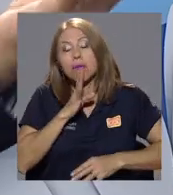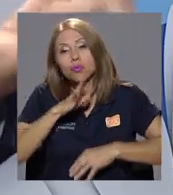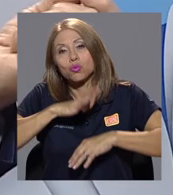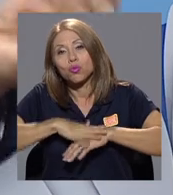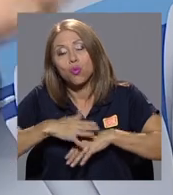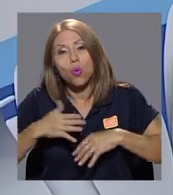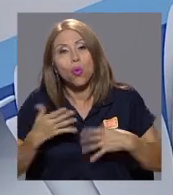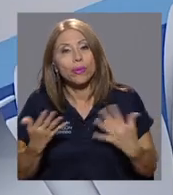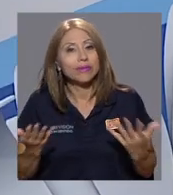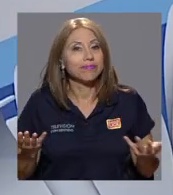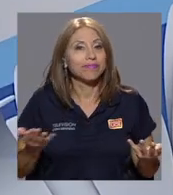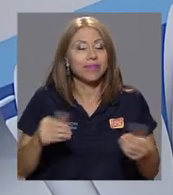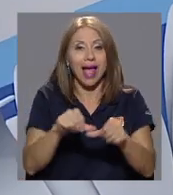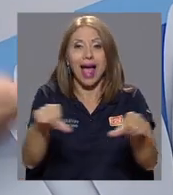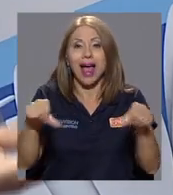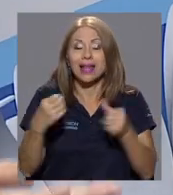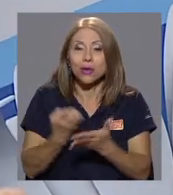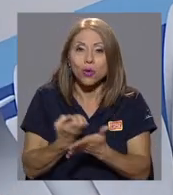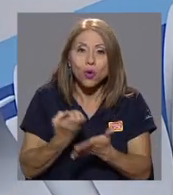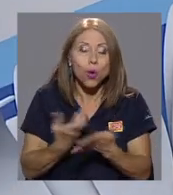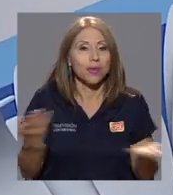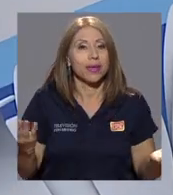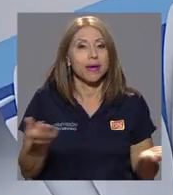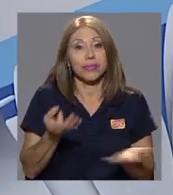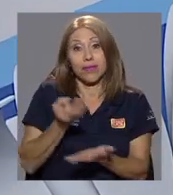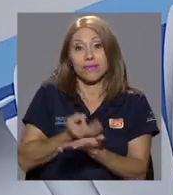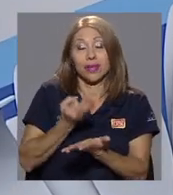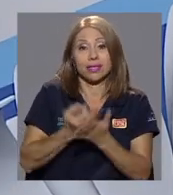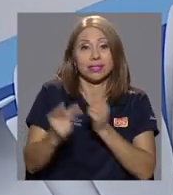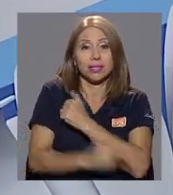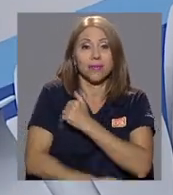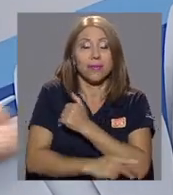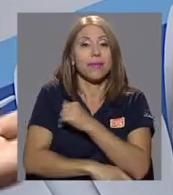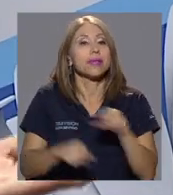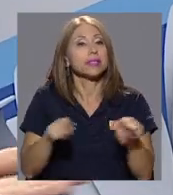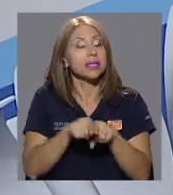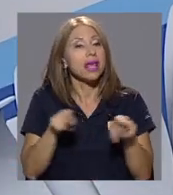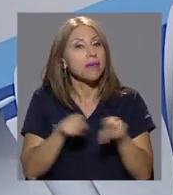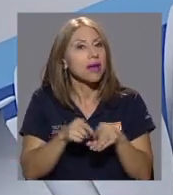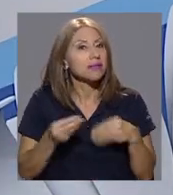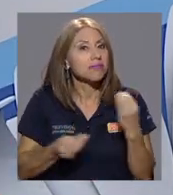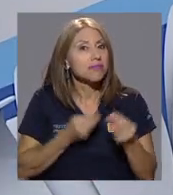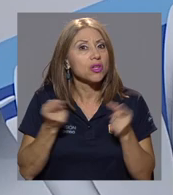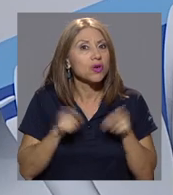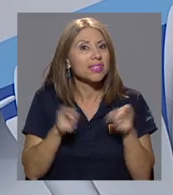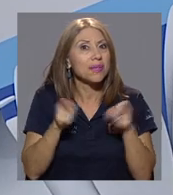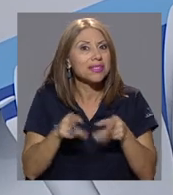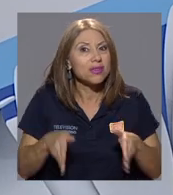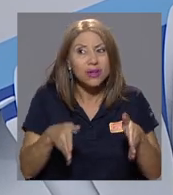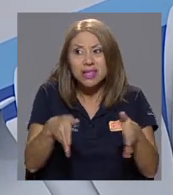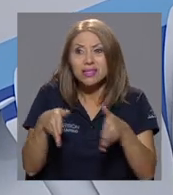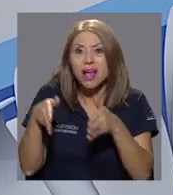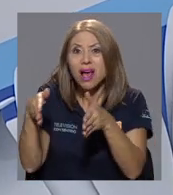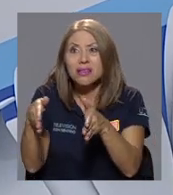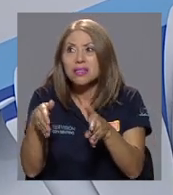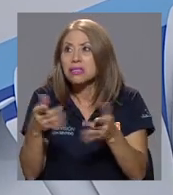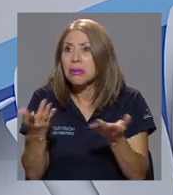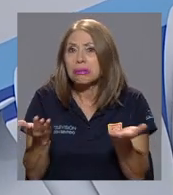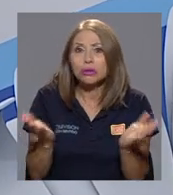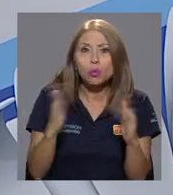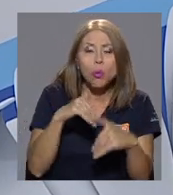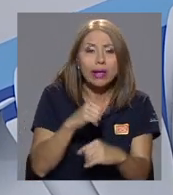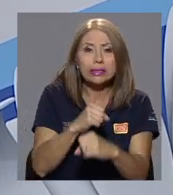de la área económica de las finanzas del país y además de lo que está pasando las calles la poca seguridad